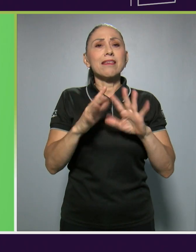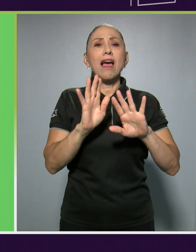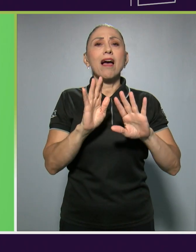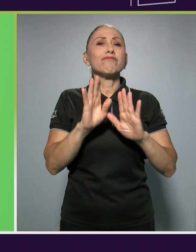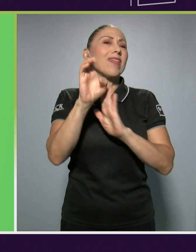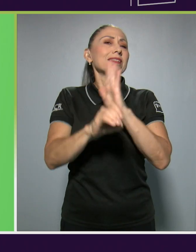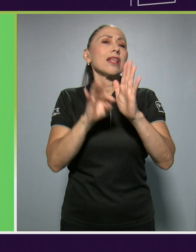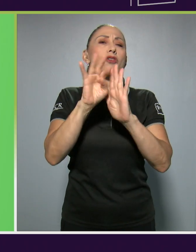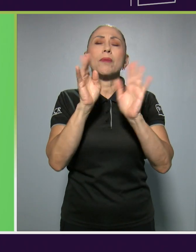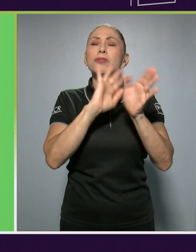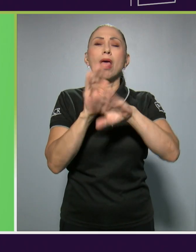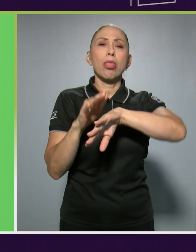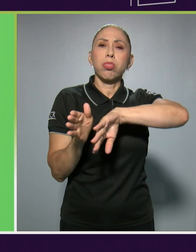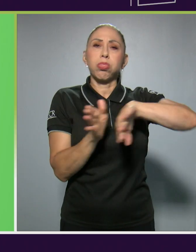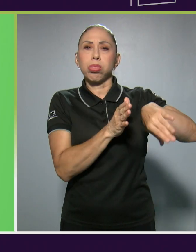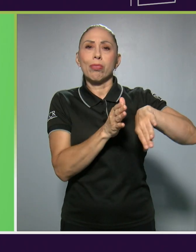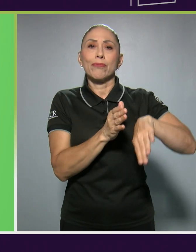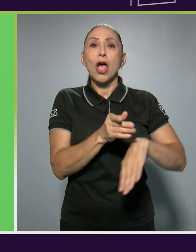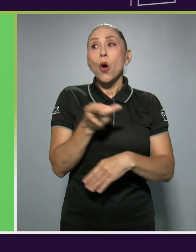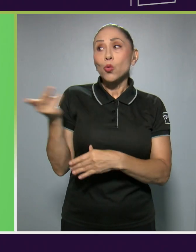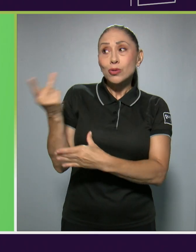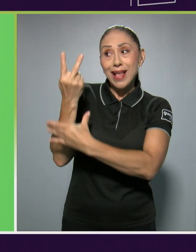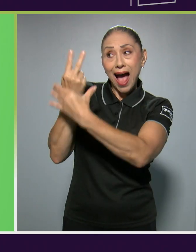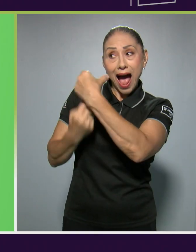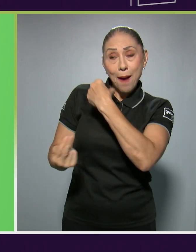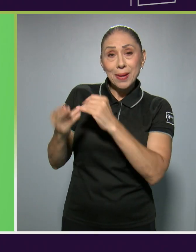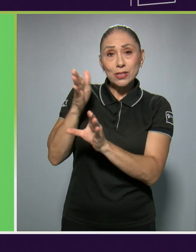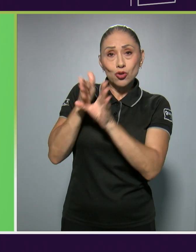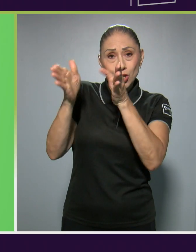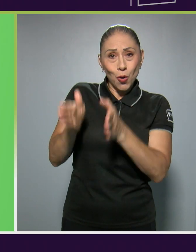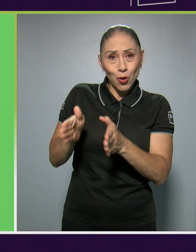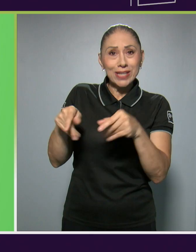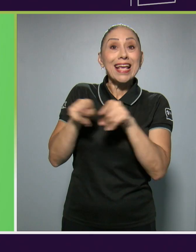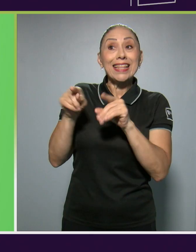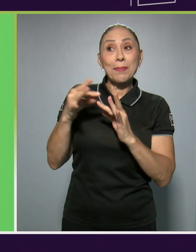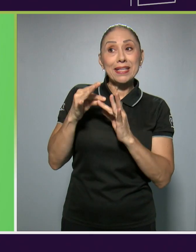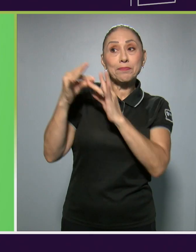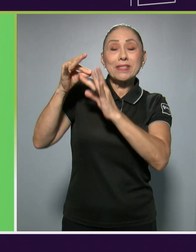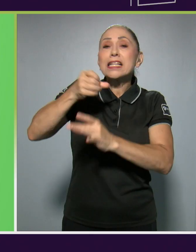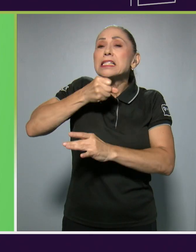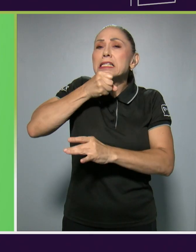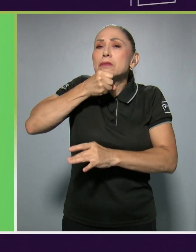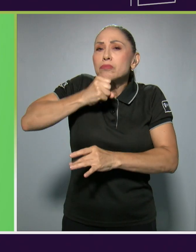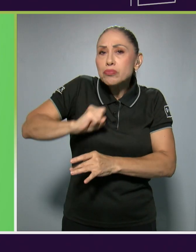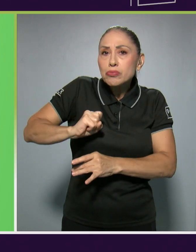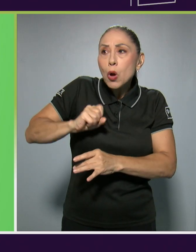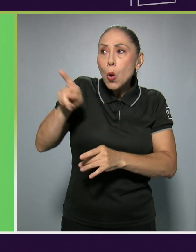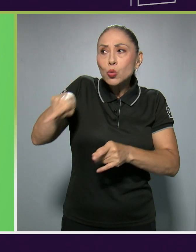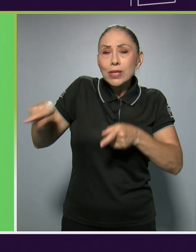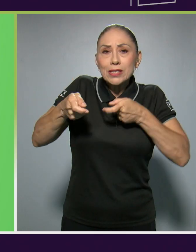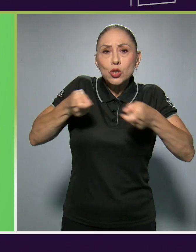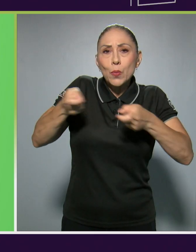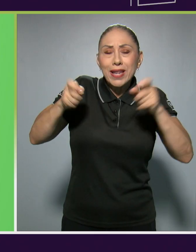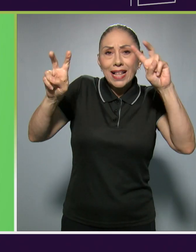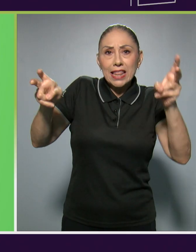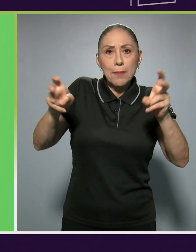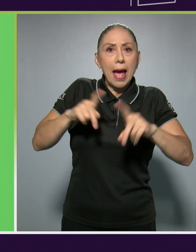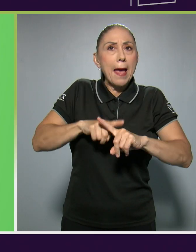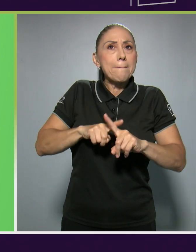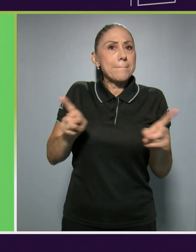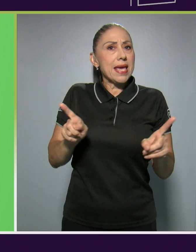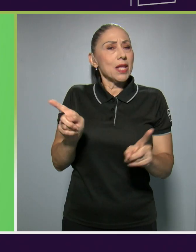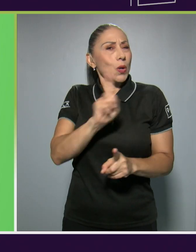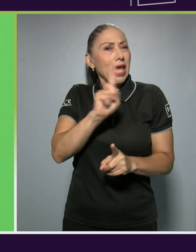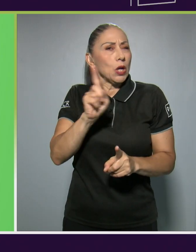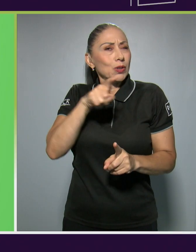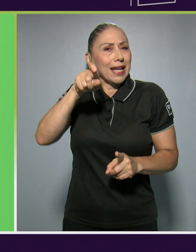estereotipos, ¿verdad? Bueno, ustedes ambas son psicólogas y gerontólogas, entonces dominan mucho el tema, pero que no sea necesario especializarse en